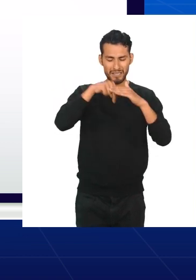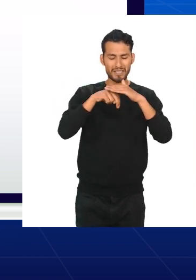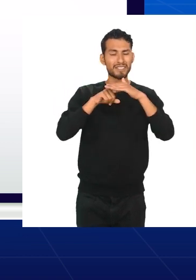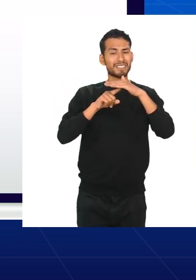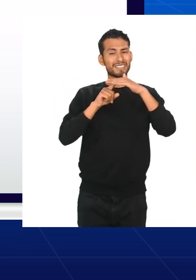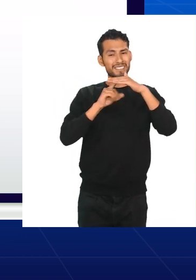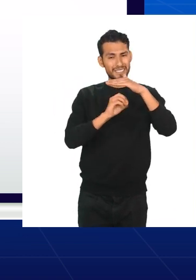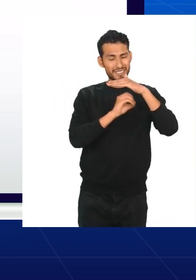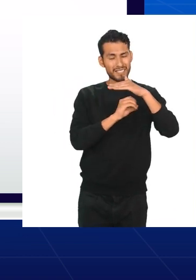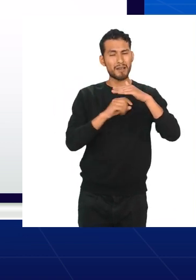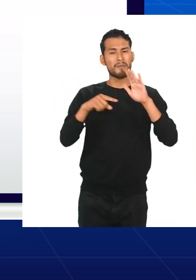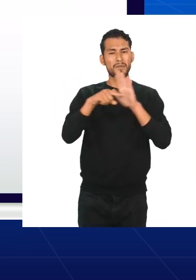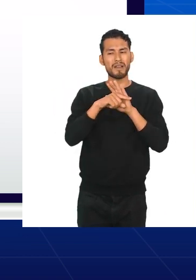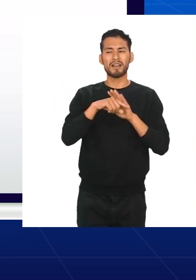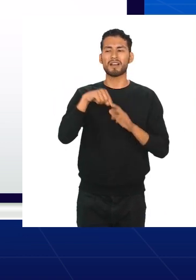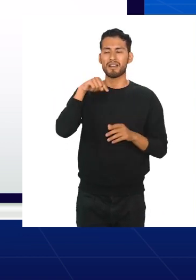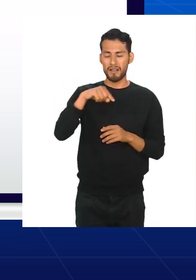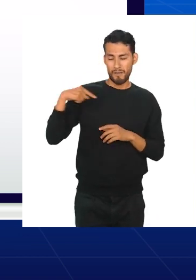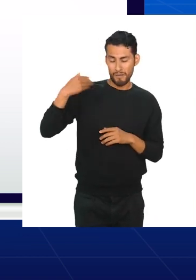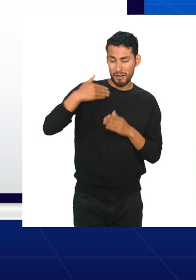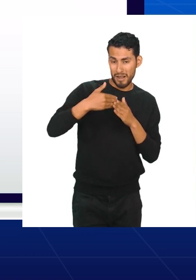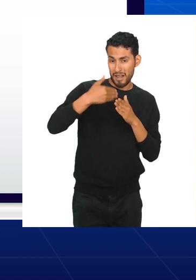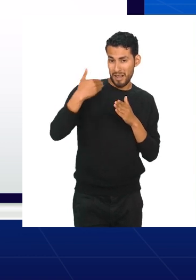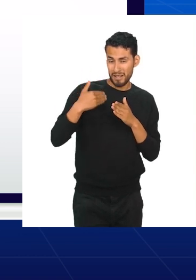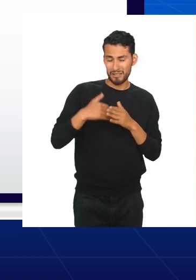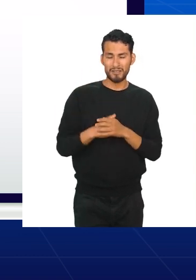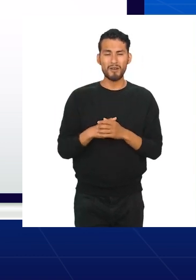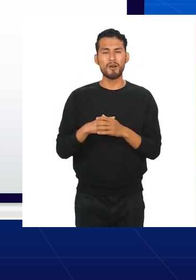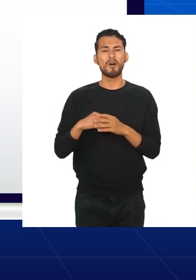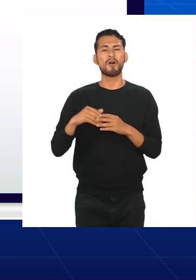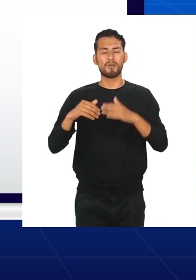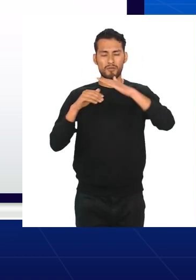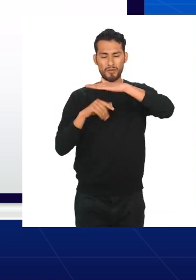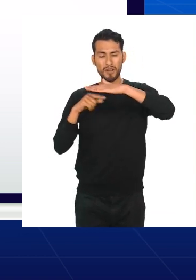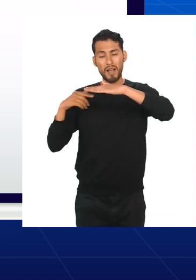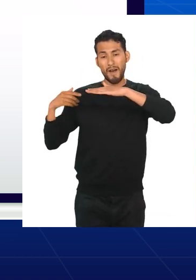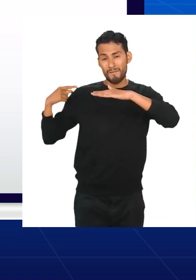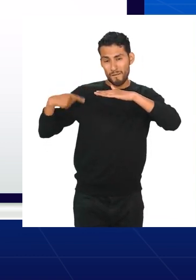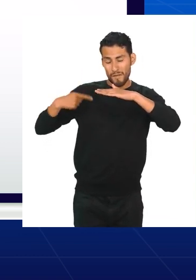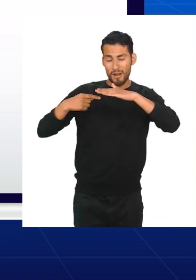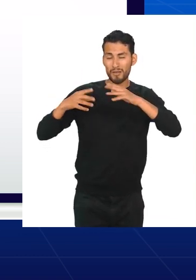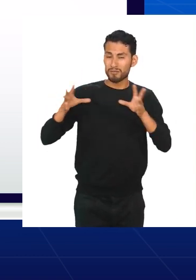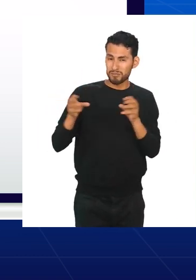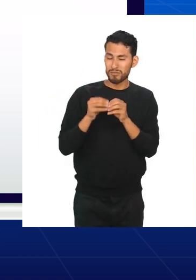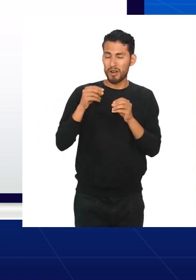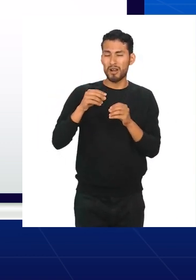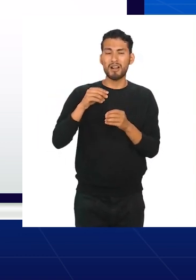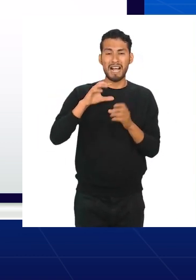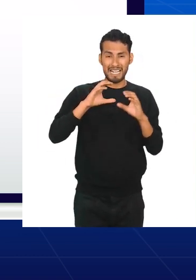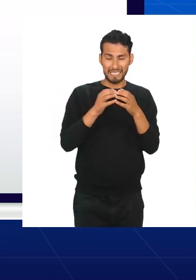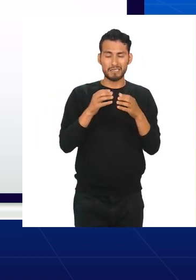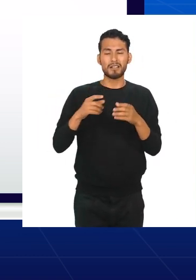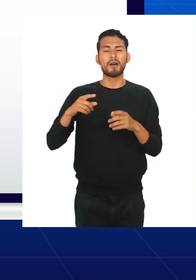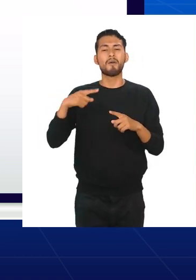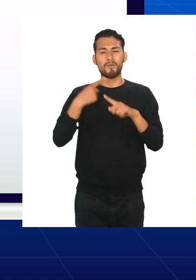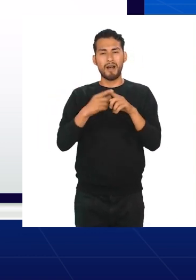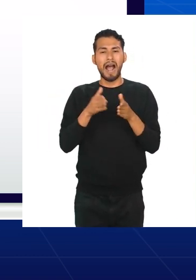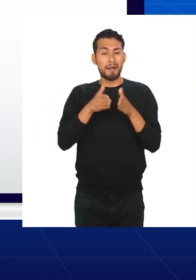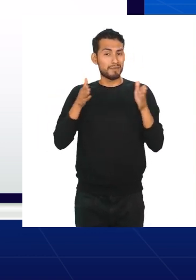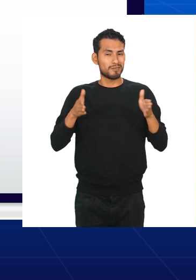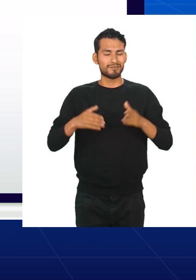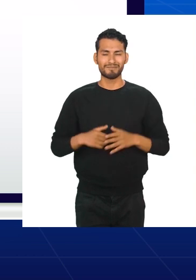100 menos la frecuencia acumulada anterior sobre la frecuencia absoluta de la clase por la